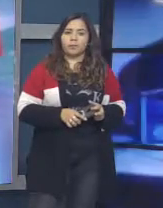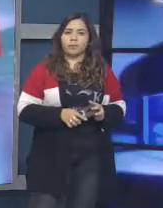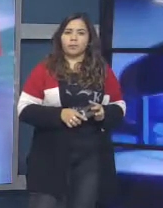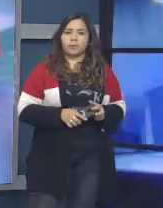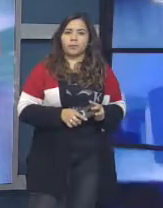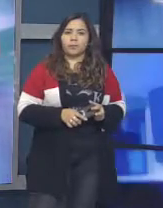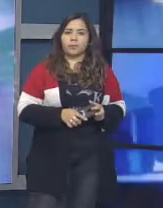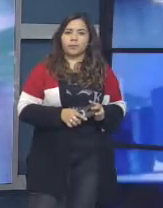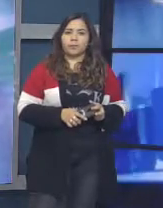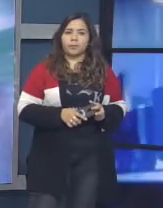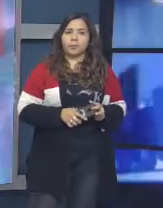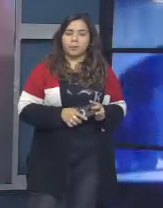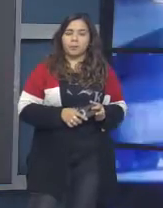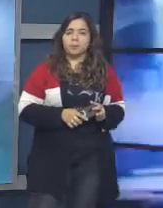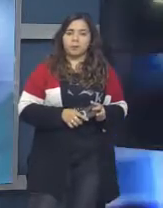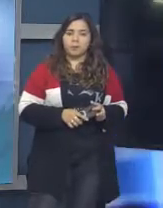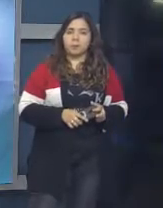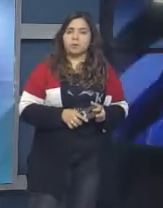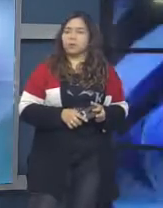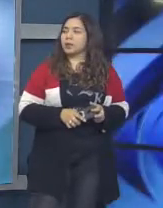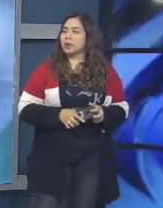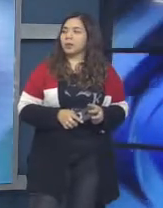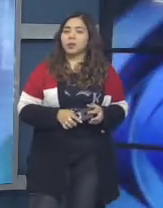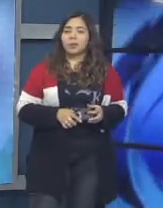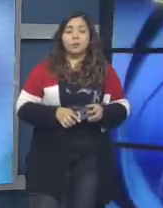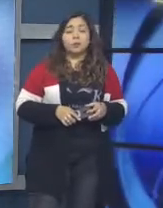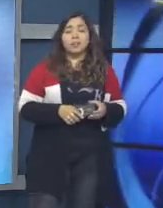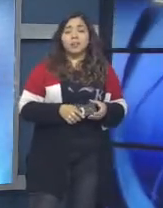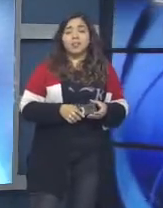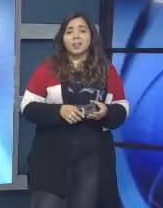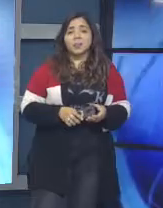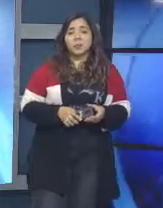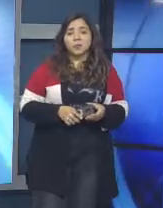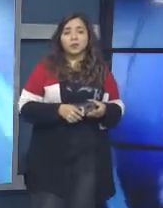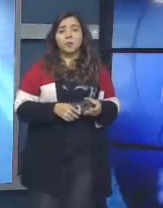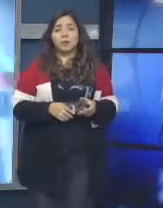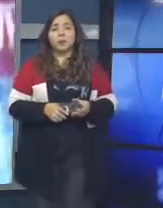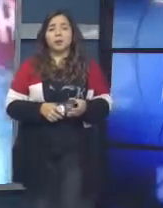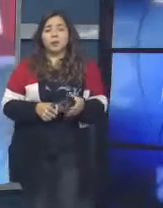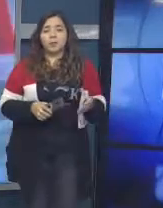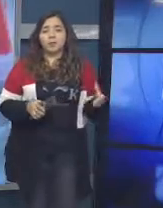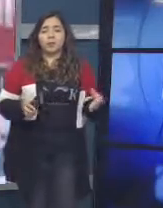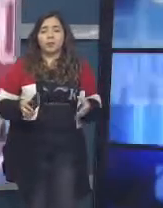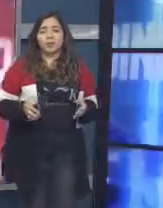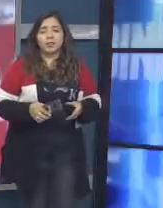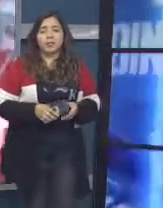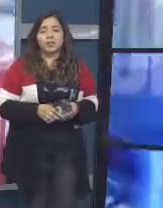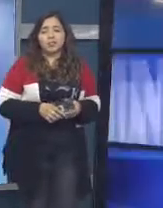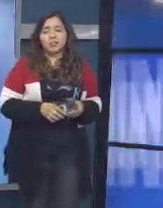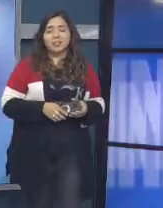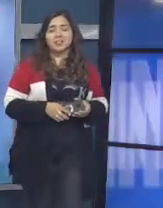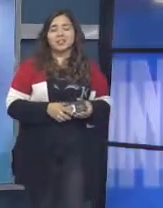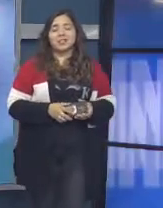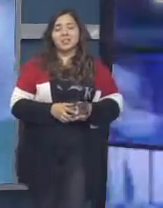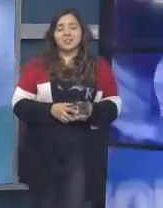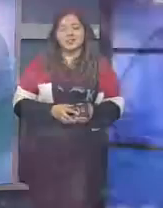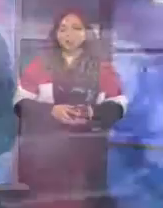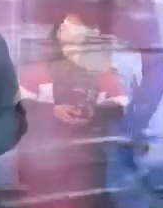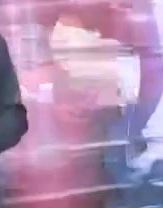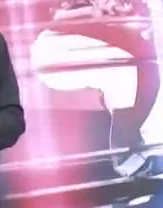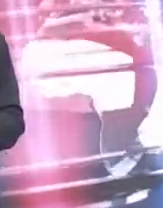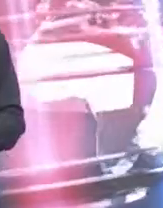estructura de una empresa. Bien, perfecto. Bien, Ariel. Bueno, muchas gracias, Ariel, por su tiempo y por comunicarse con Canal